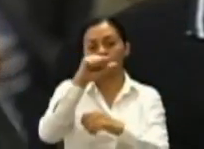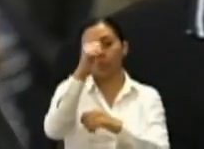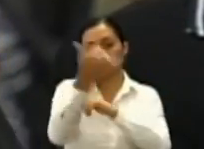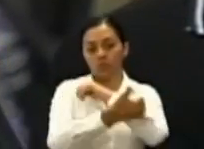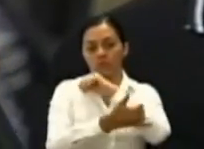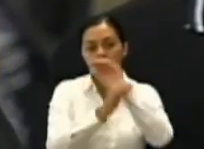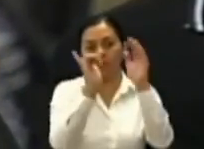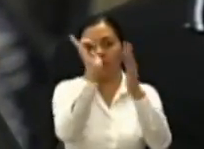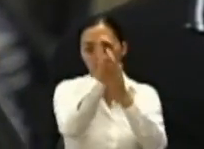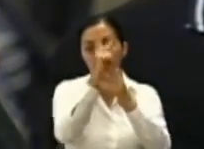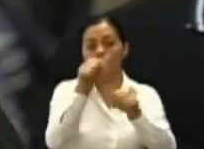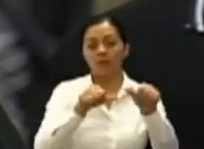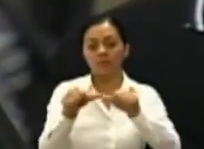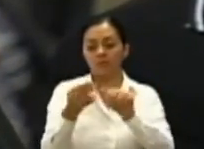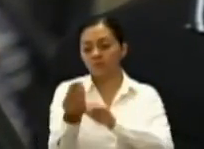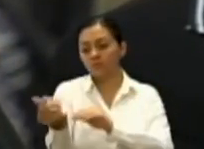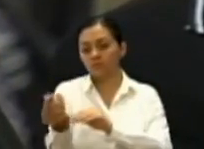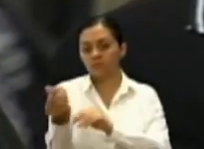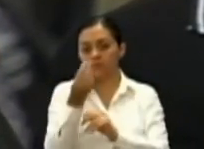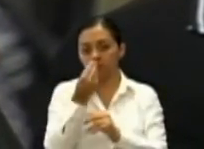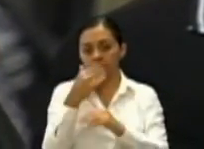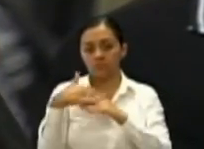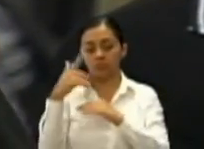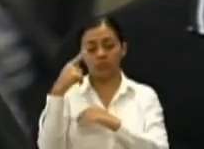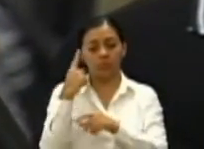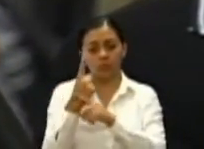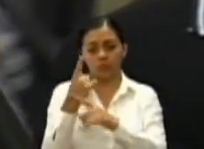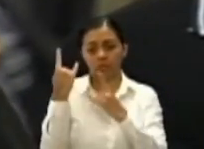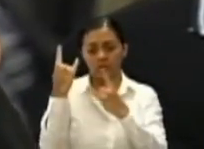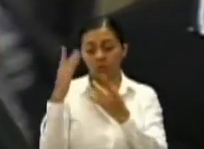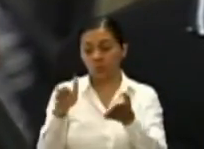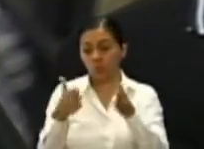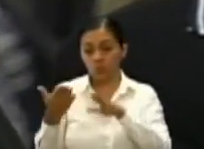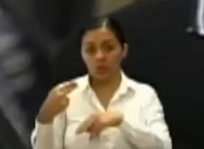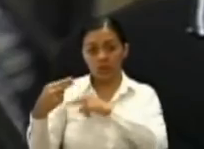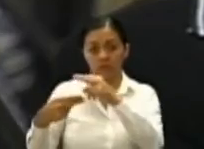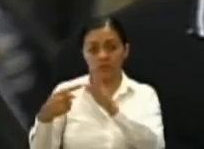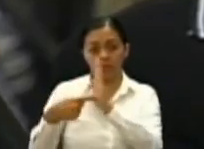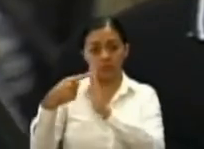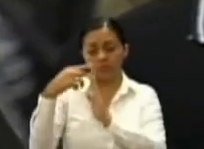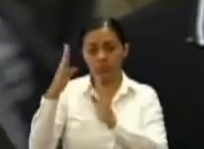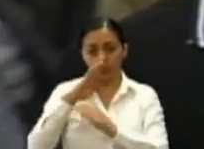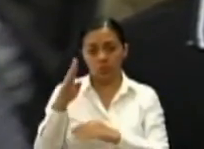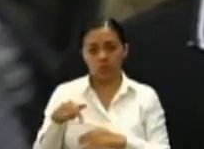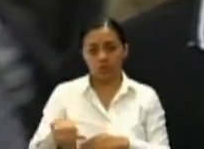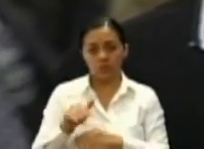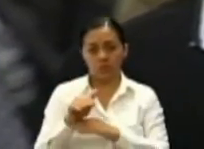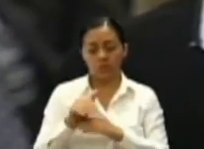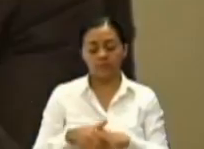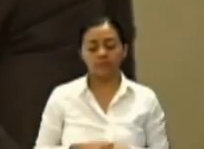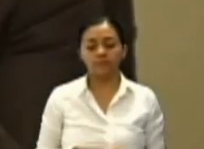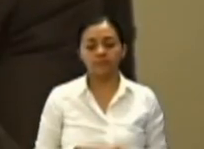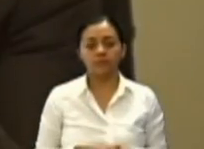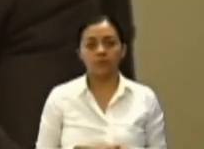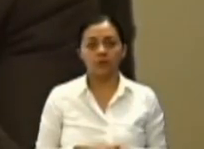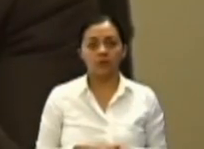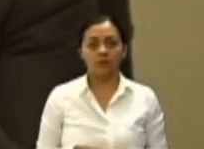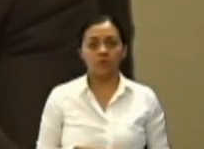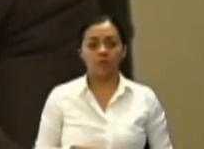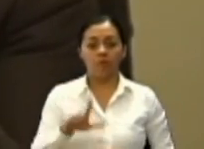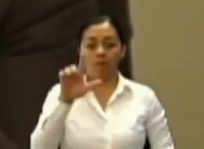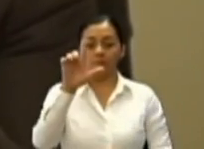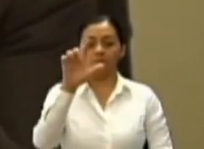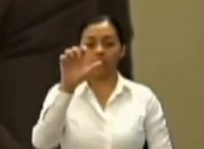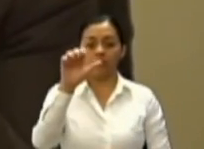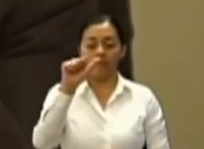para administrar patrimonios que eso es precisamente porque los ricos cuando morían jamás pagaban impuestos en este país el caso de lazo también grave